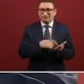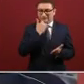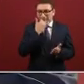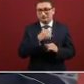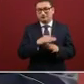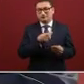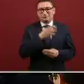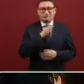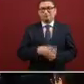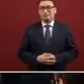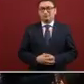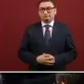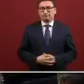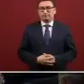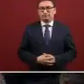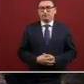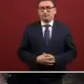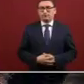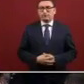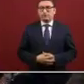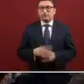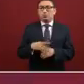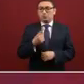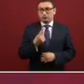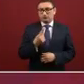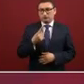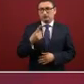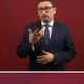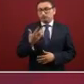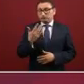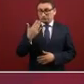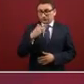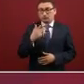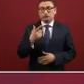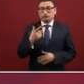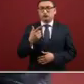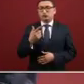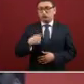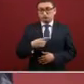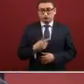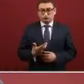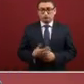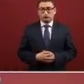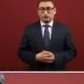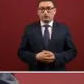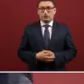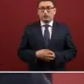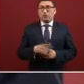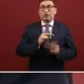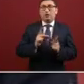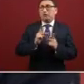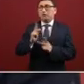bien la información no vamos a contratar más